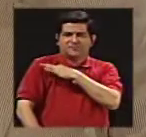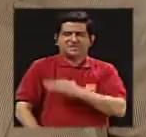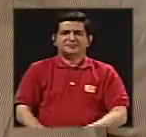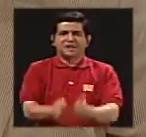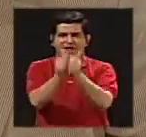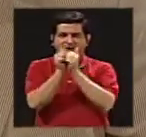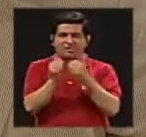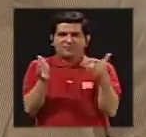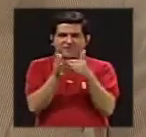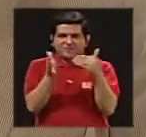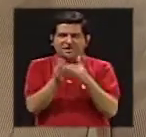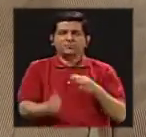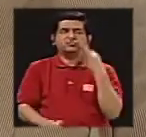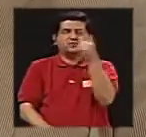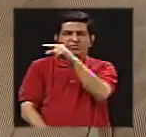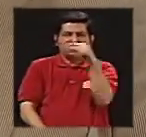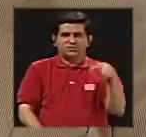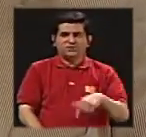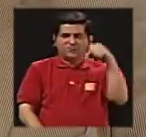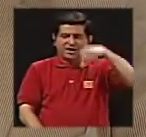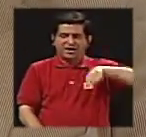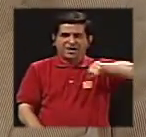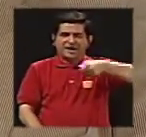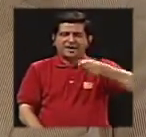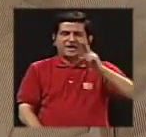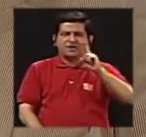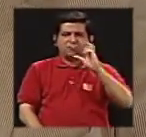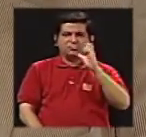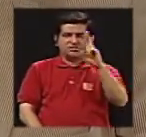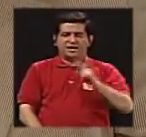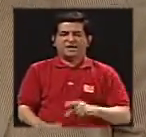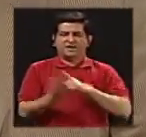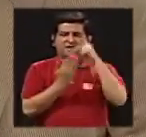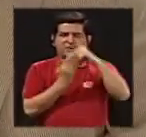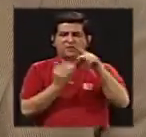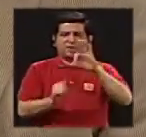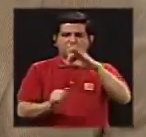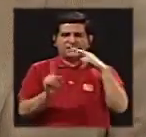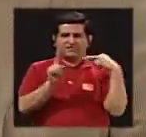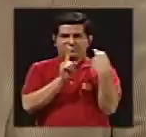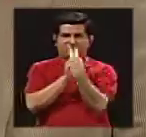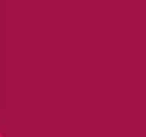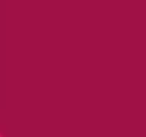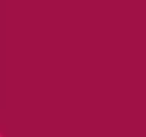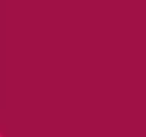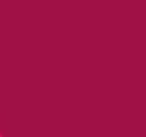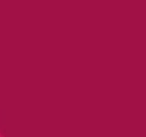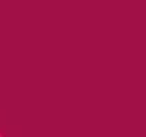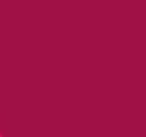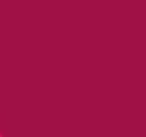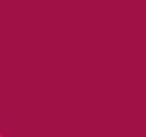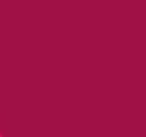acompañe una vez más la próxima semana aquí en el canal ucr en su programa puntos de vista hasta